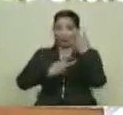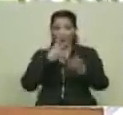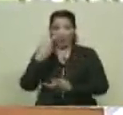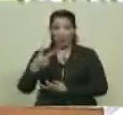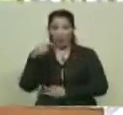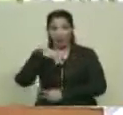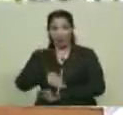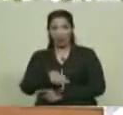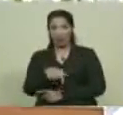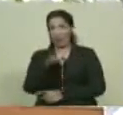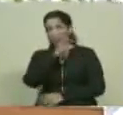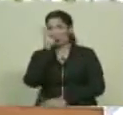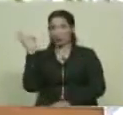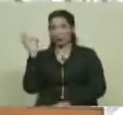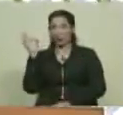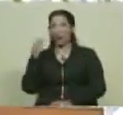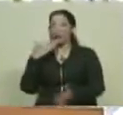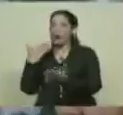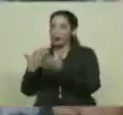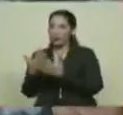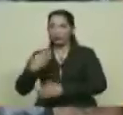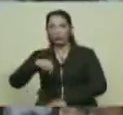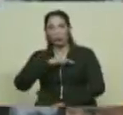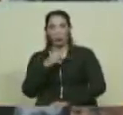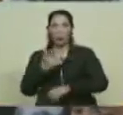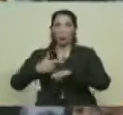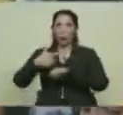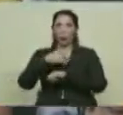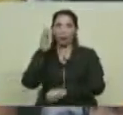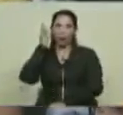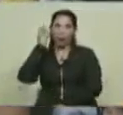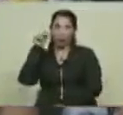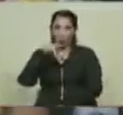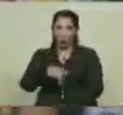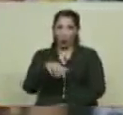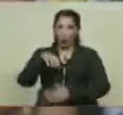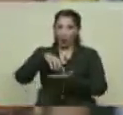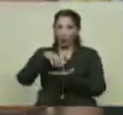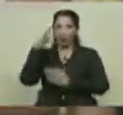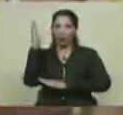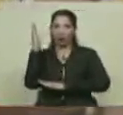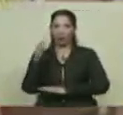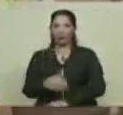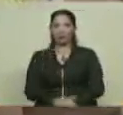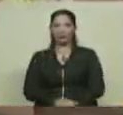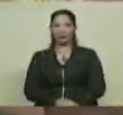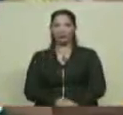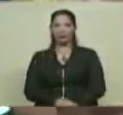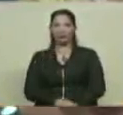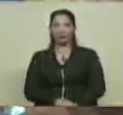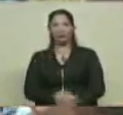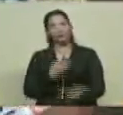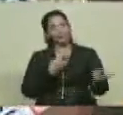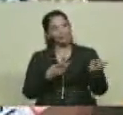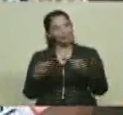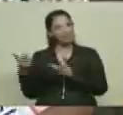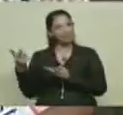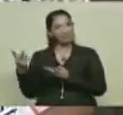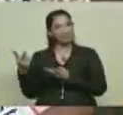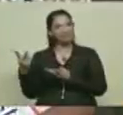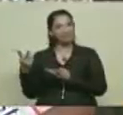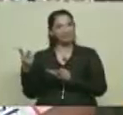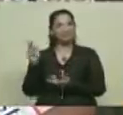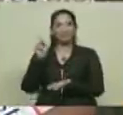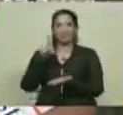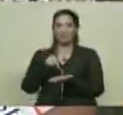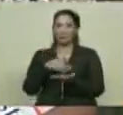gobernadora, que nos invitaron pues para acá, y sobre